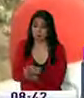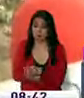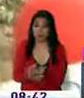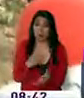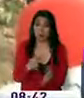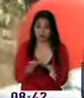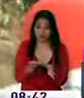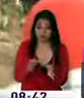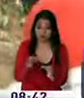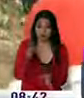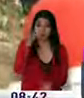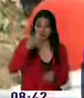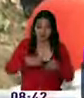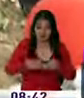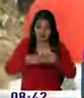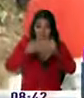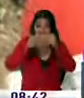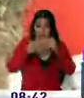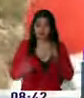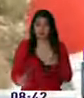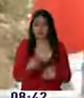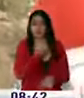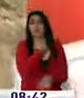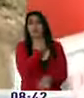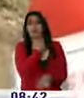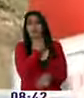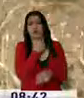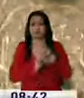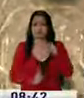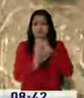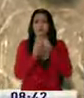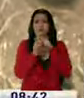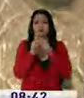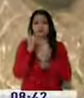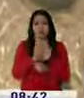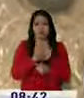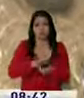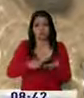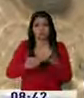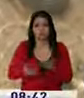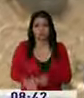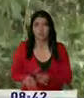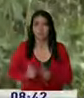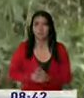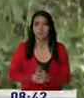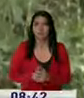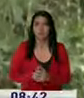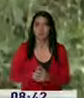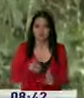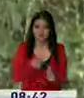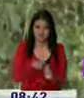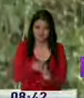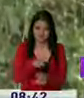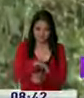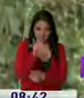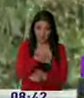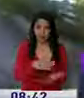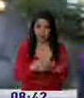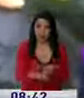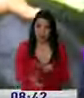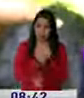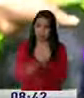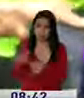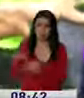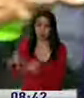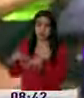en el costado izquierdo del cuello un pedazo de caña. A pocos metros donde se encontró al desaparecido, los